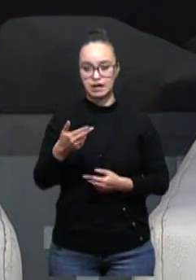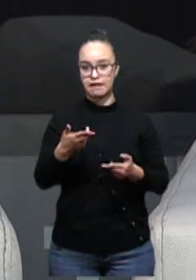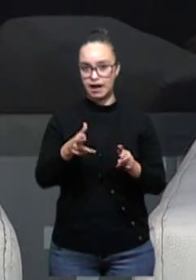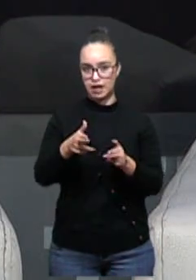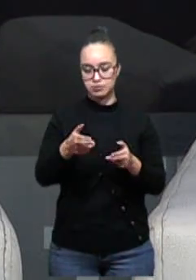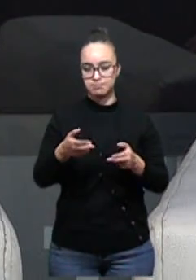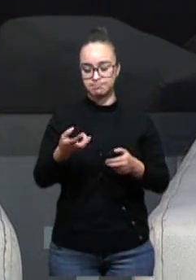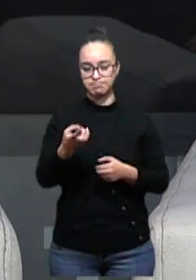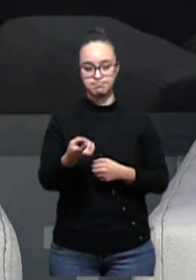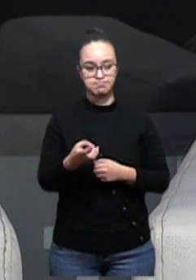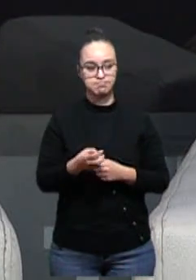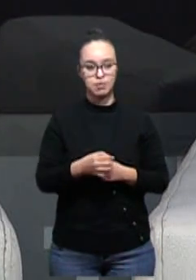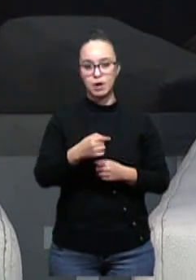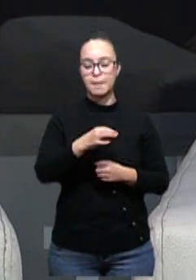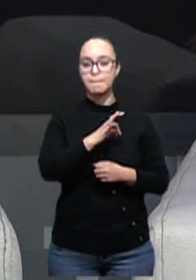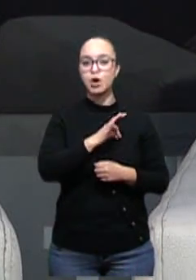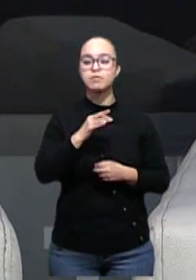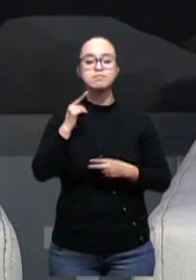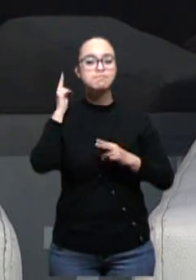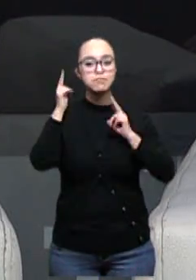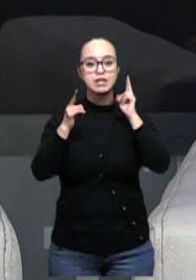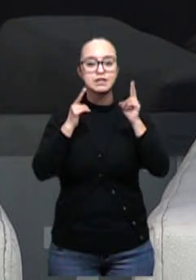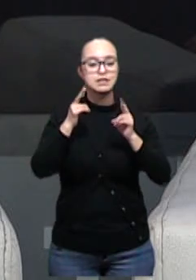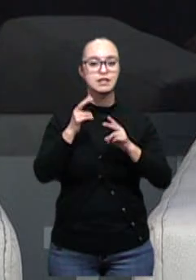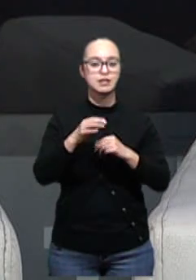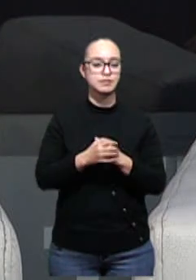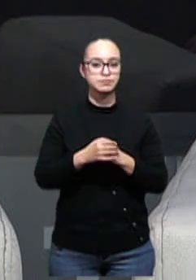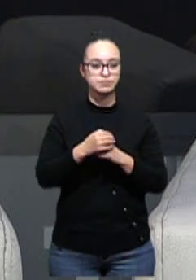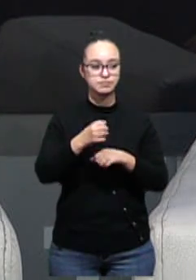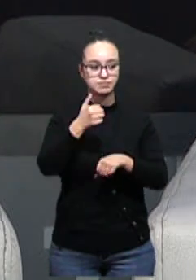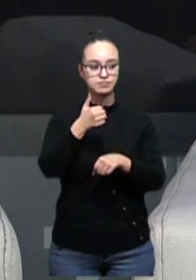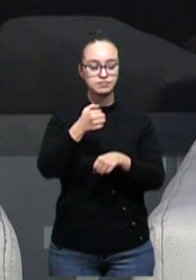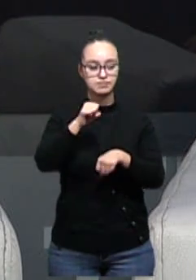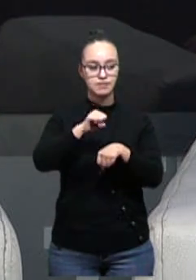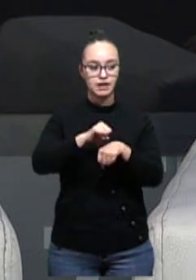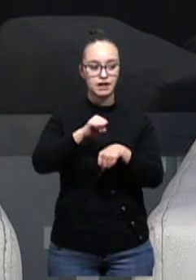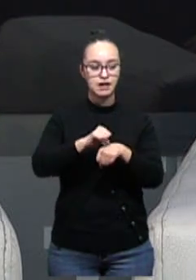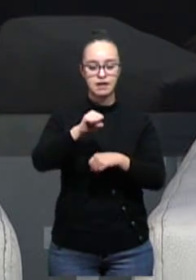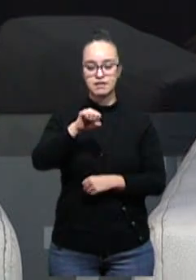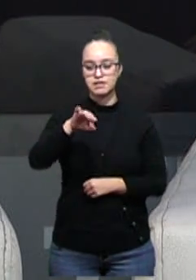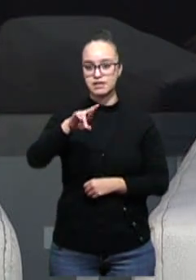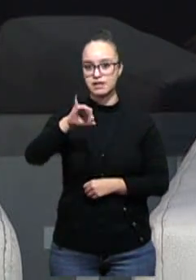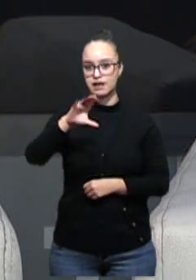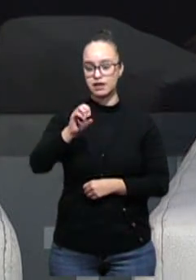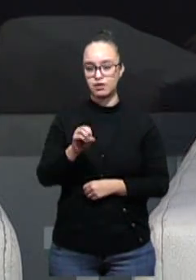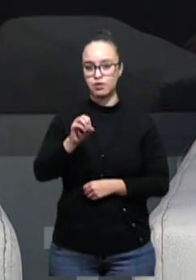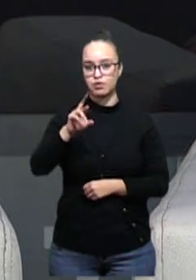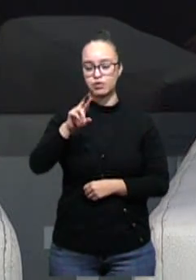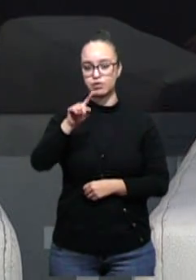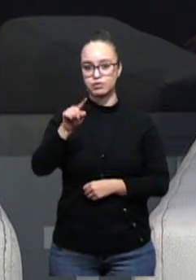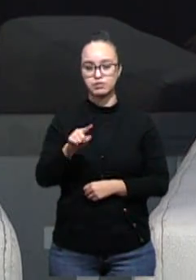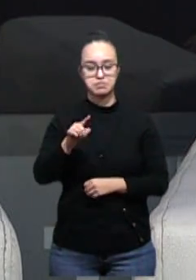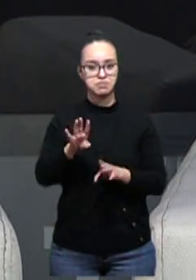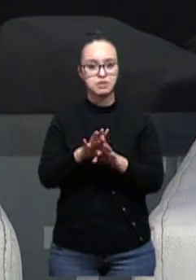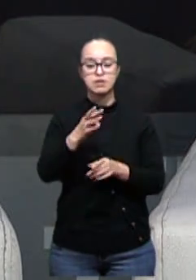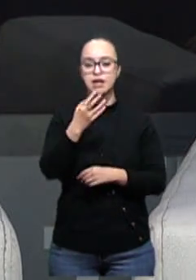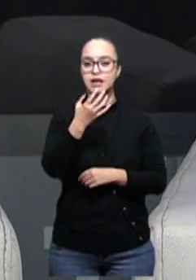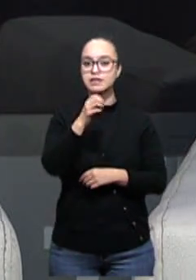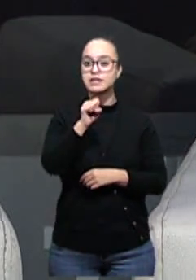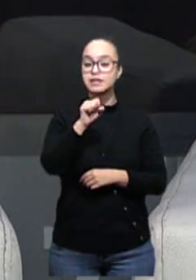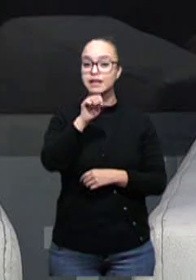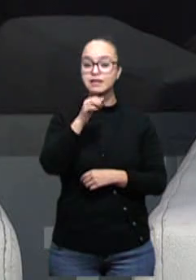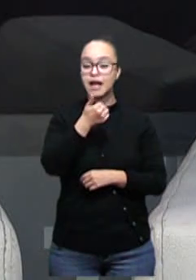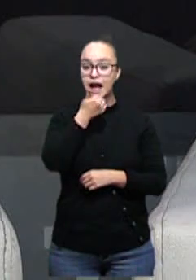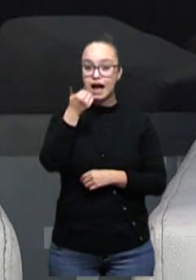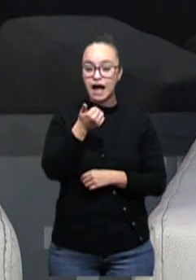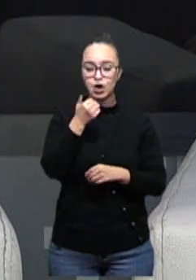escuela Siriaco Cruz. Es en un solo salón, hay 50 alumnos. ¿Cuál sana distancia? ¿Cuál tolerancia? Dice, no hay tolerancia en